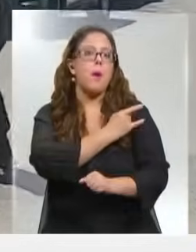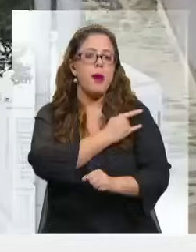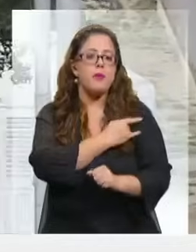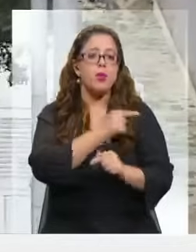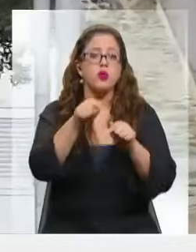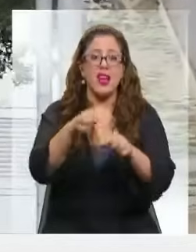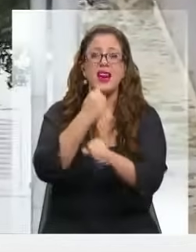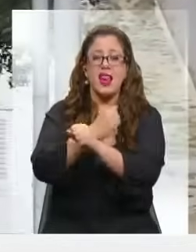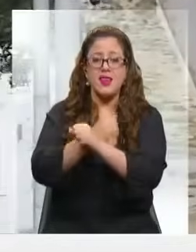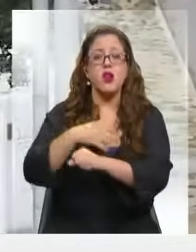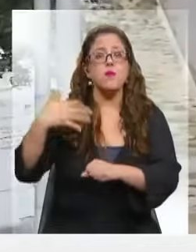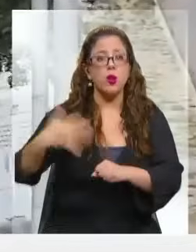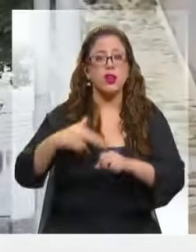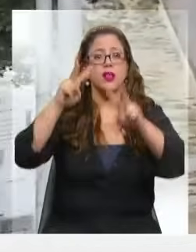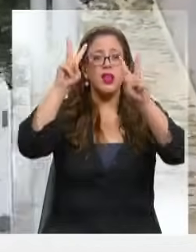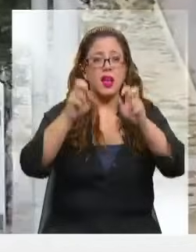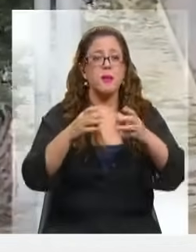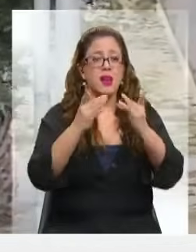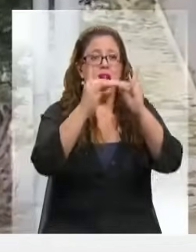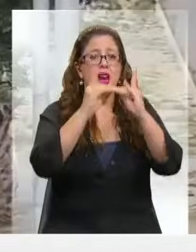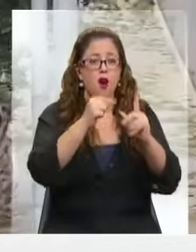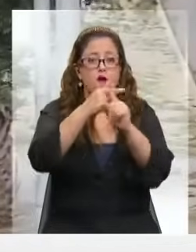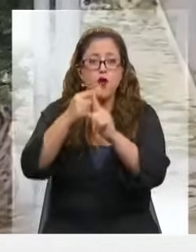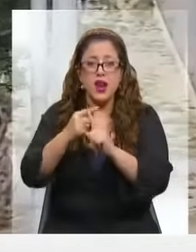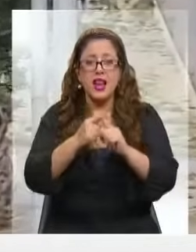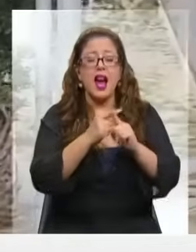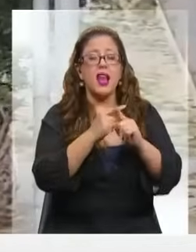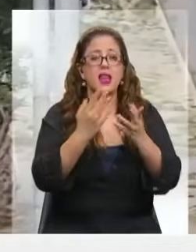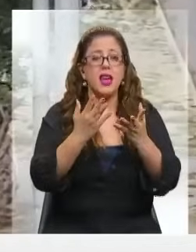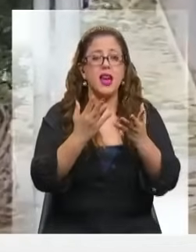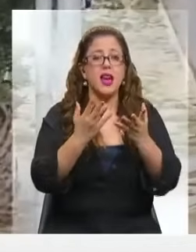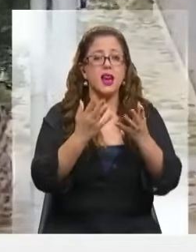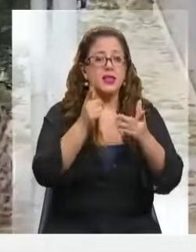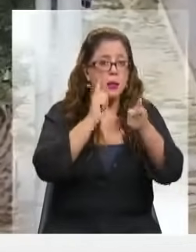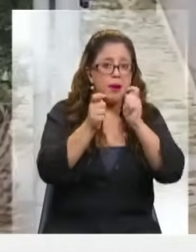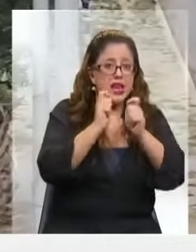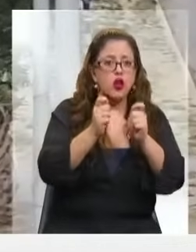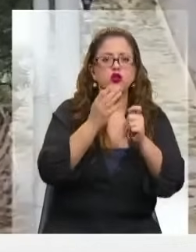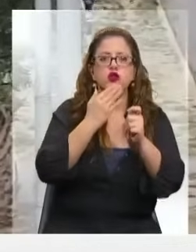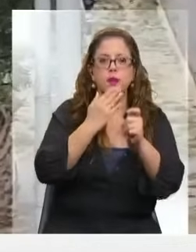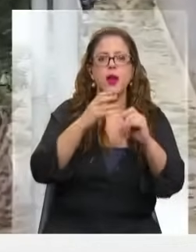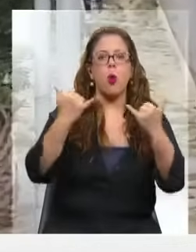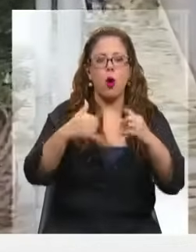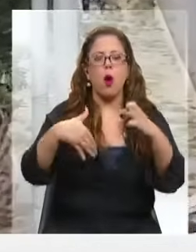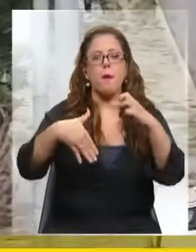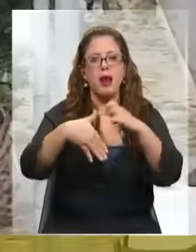deberá dividirse entre el funeral de alto riesgo y los Juegos Panamericanos.